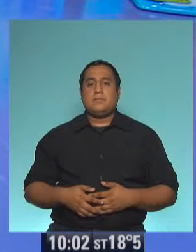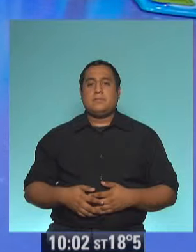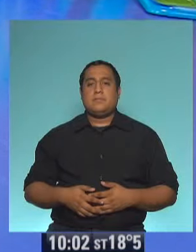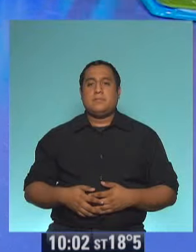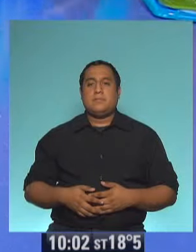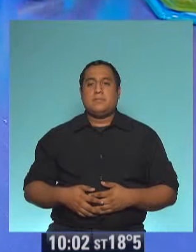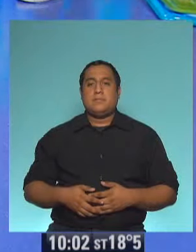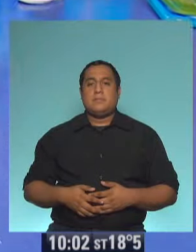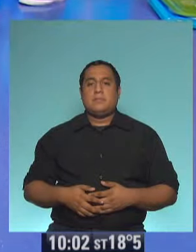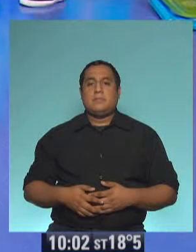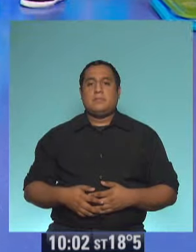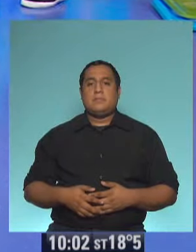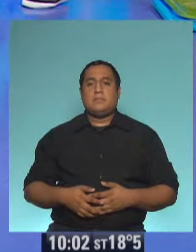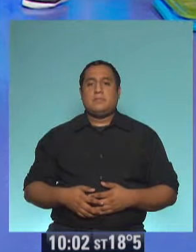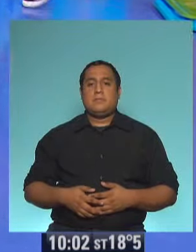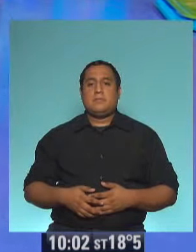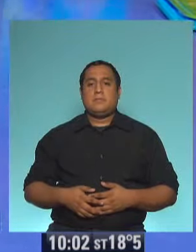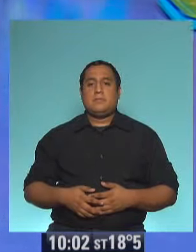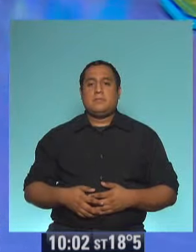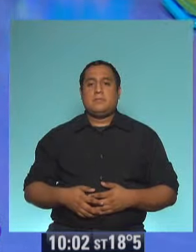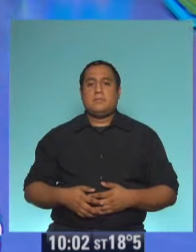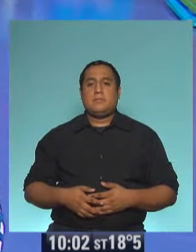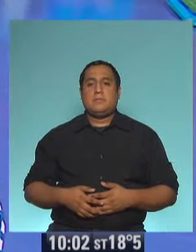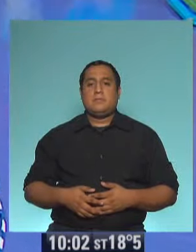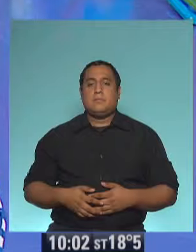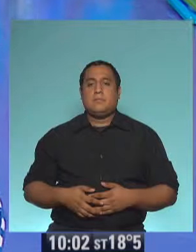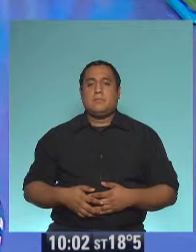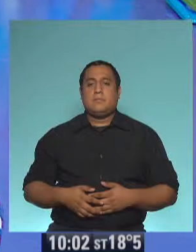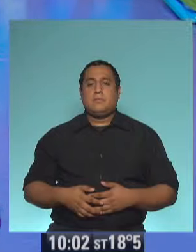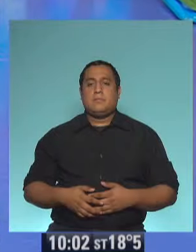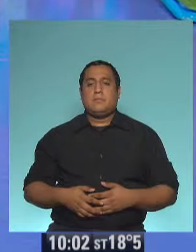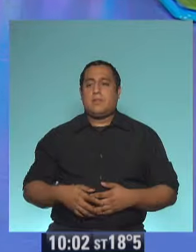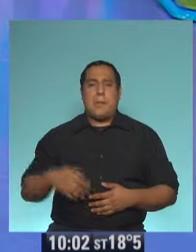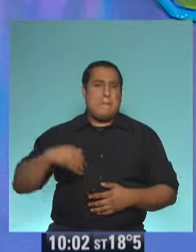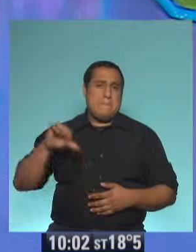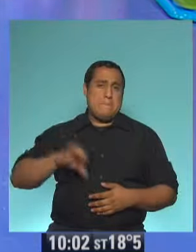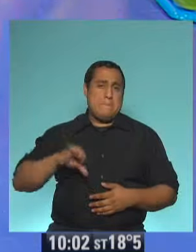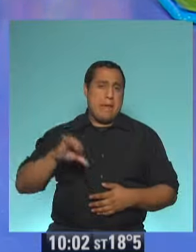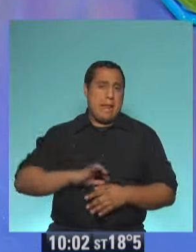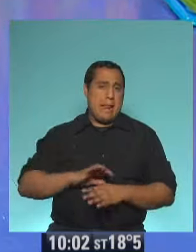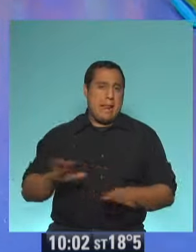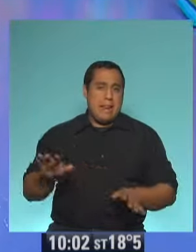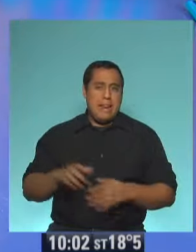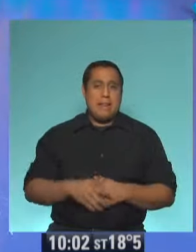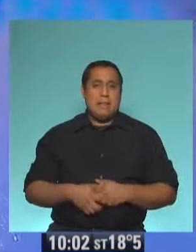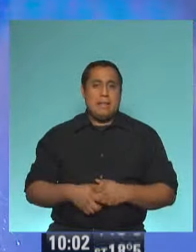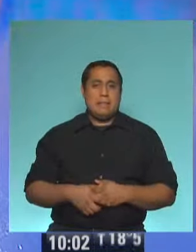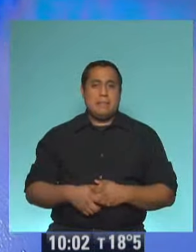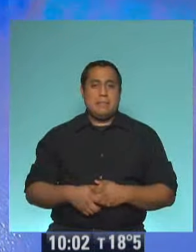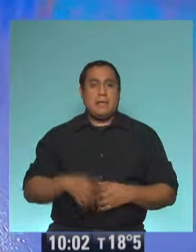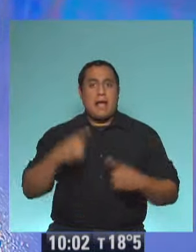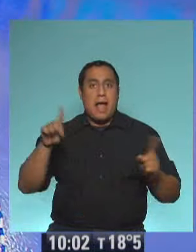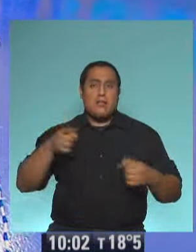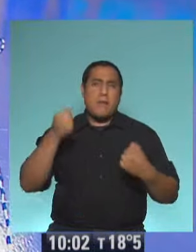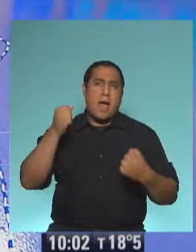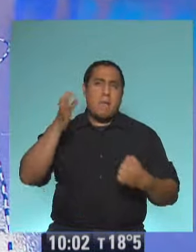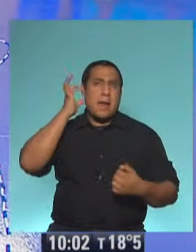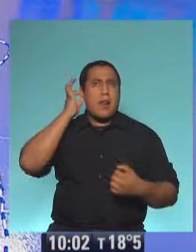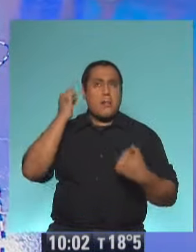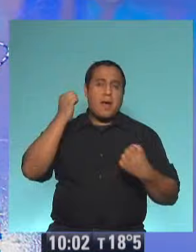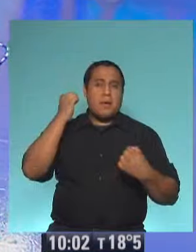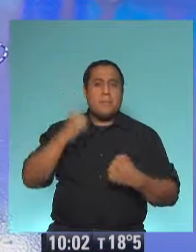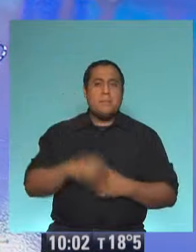mira. Olé, olé, olé, olé. Diego. Malísimo, che. Olé, olé. Yo me animo con el pie, soy malísimo. Porque